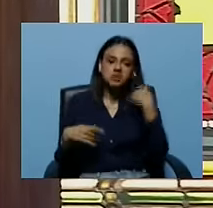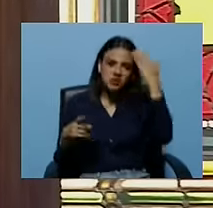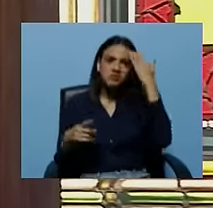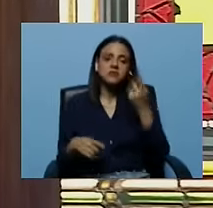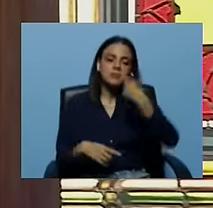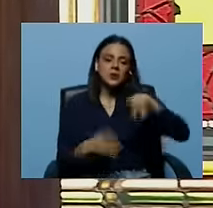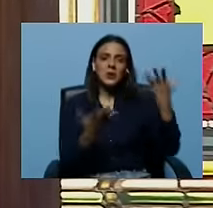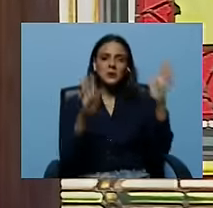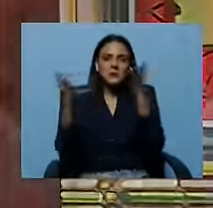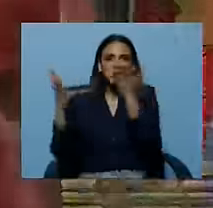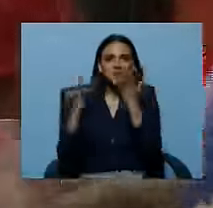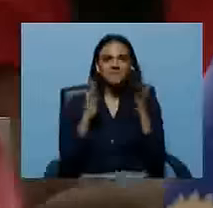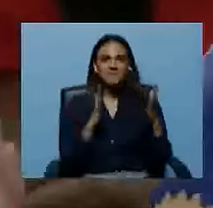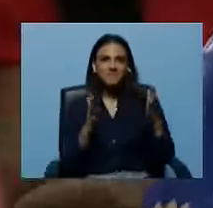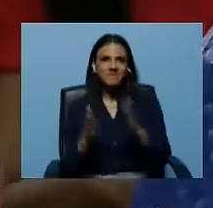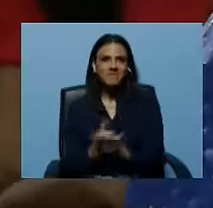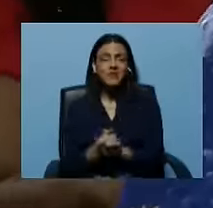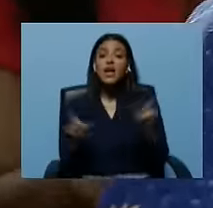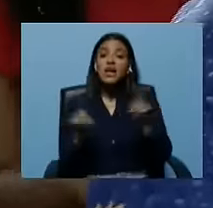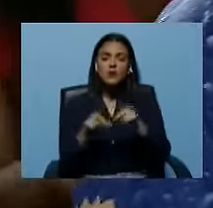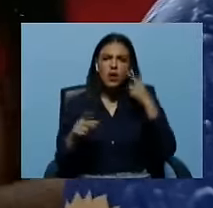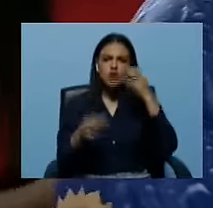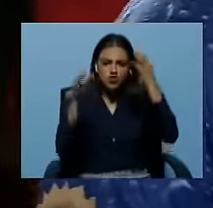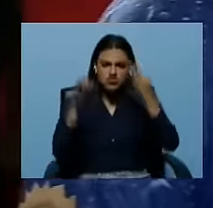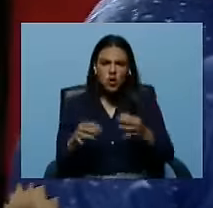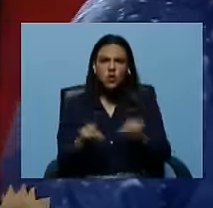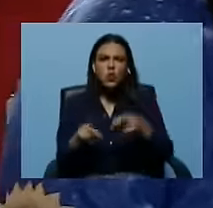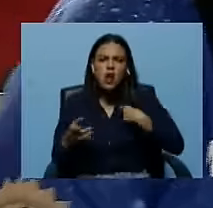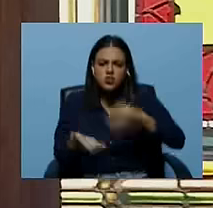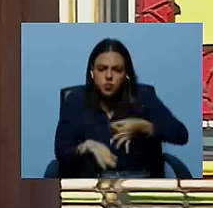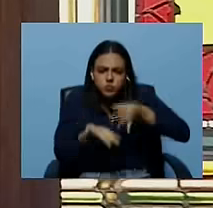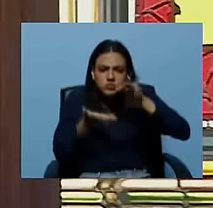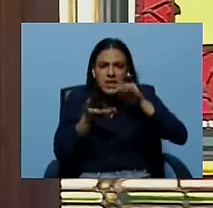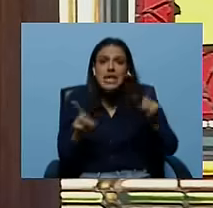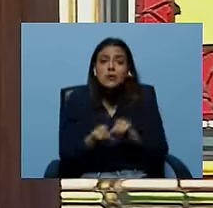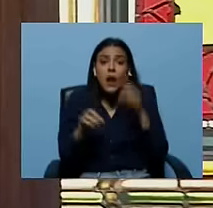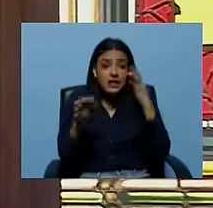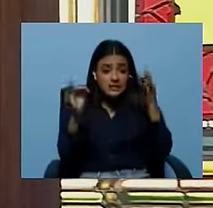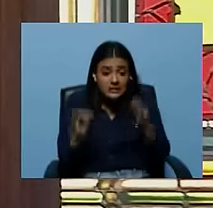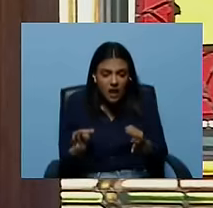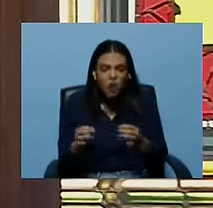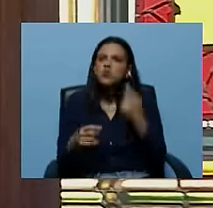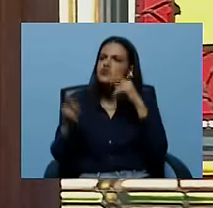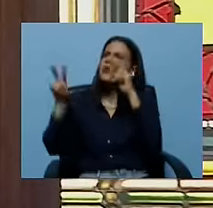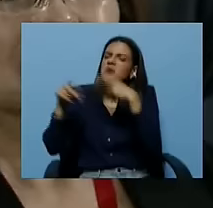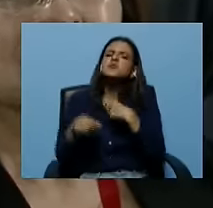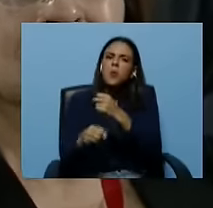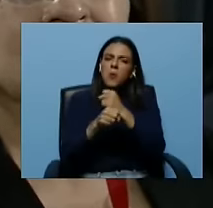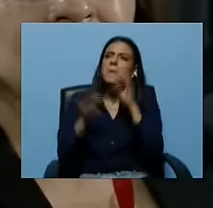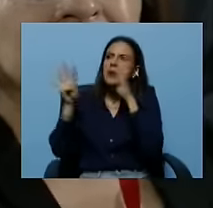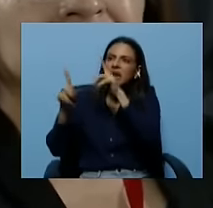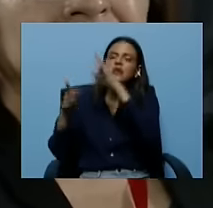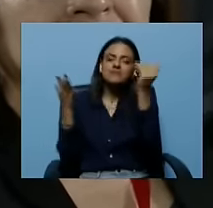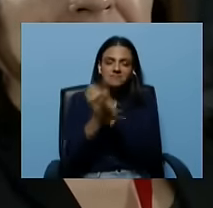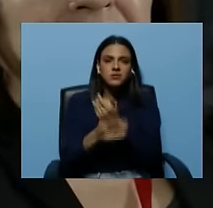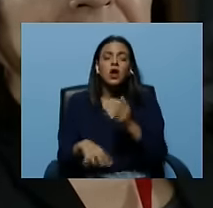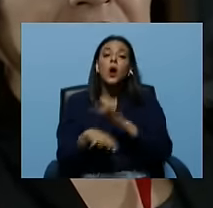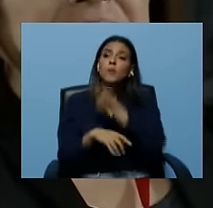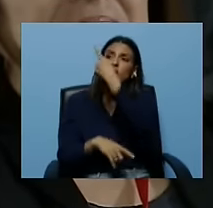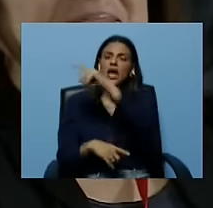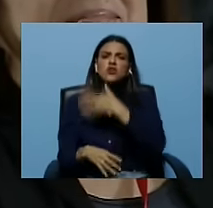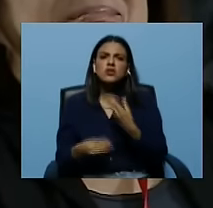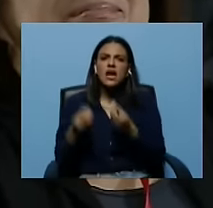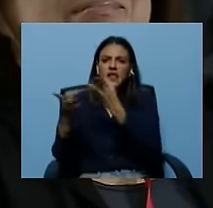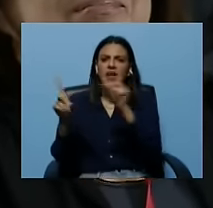Como seguro que me estoy tomando este café, pues. mientras ellos pretenden instalar